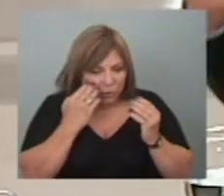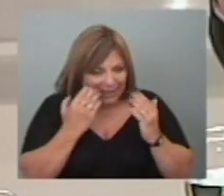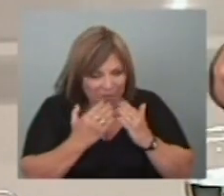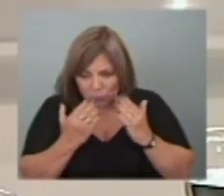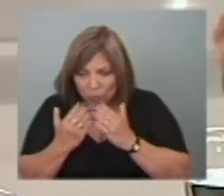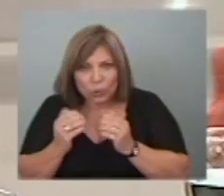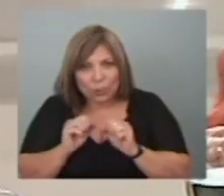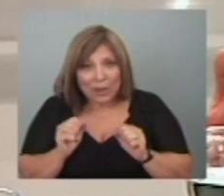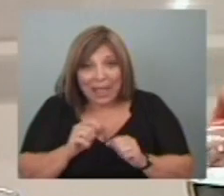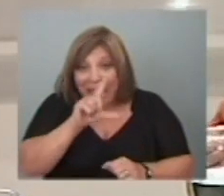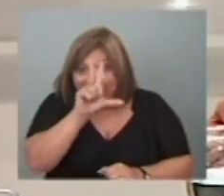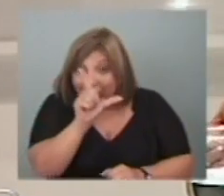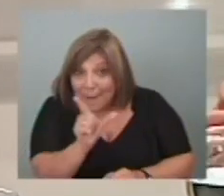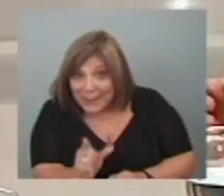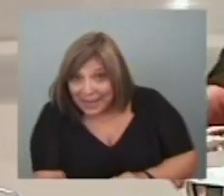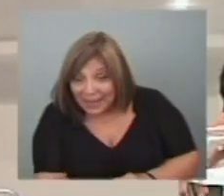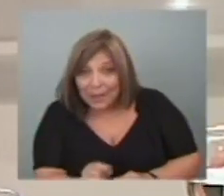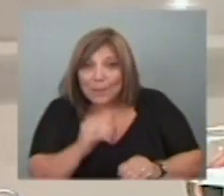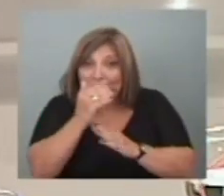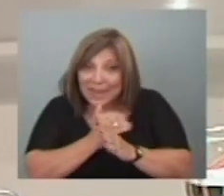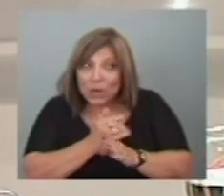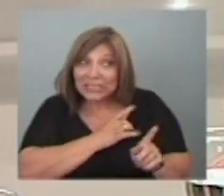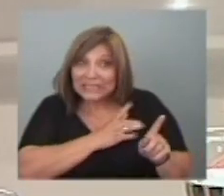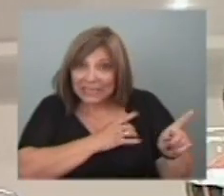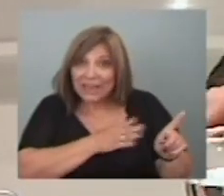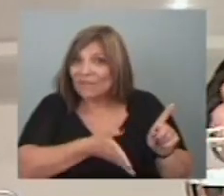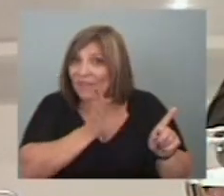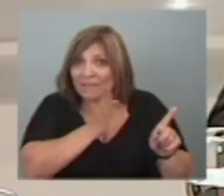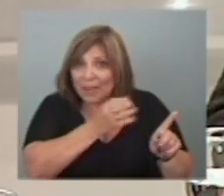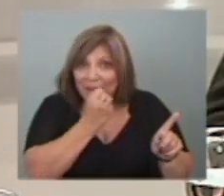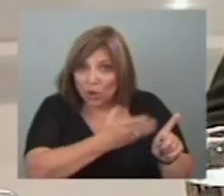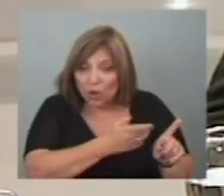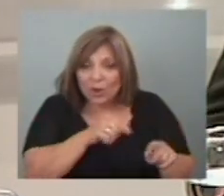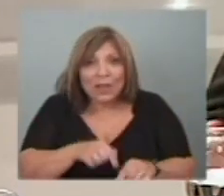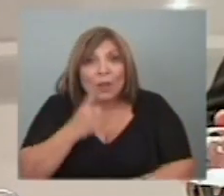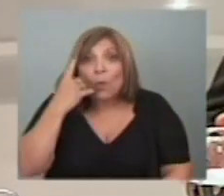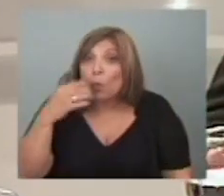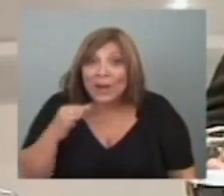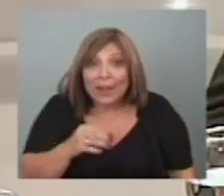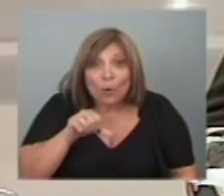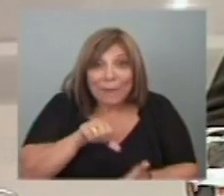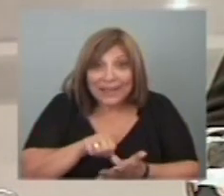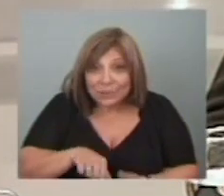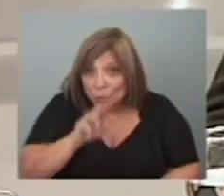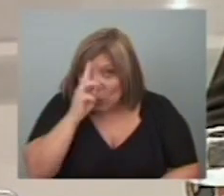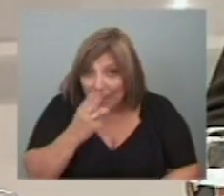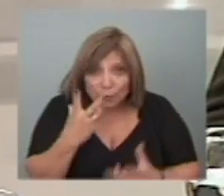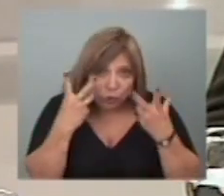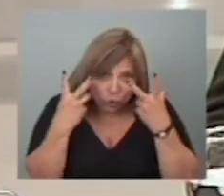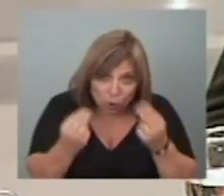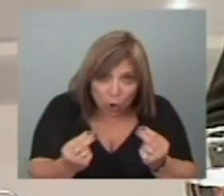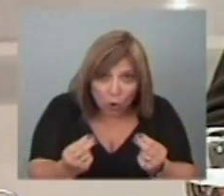En América del Sur, salvo Chile, que está en vías de solucionarlo, seríamos el único país que no le da